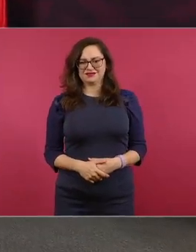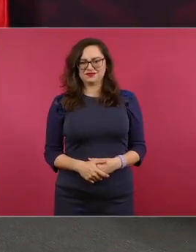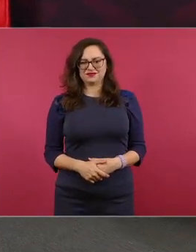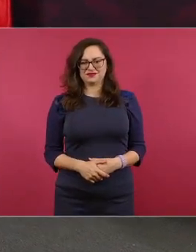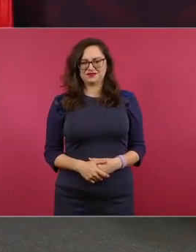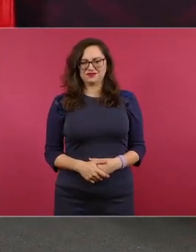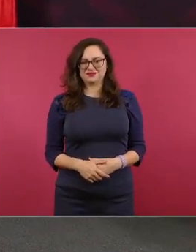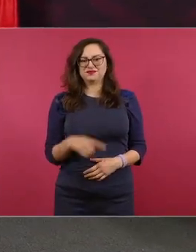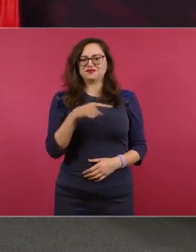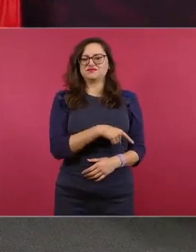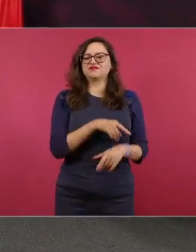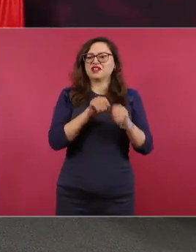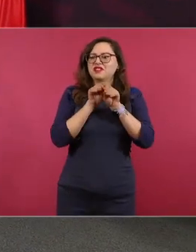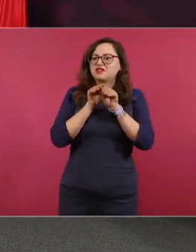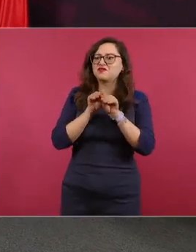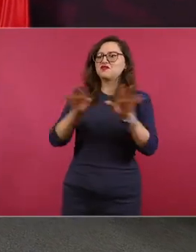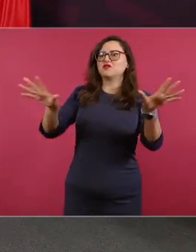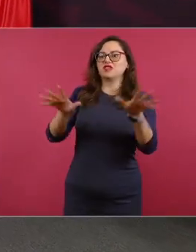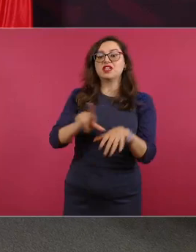24 horas después.